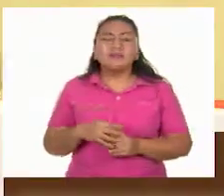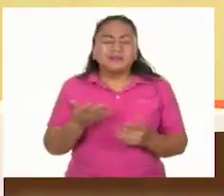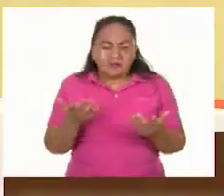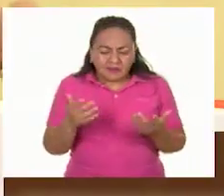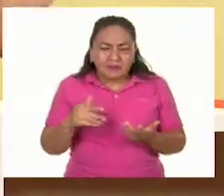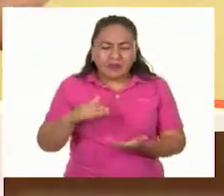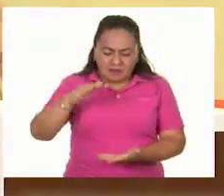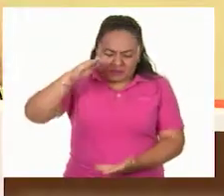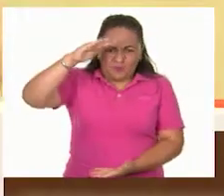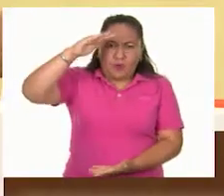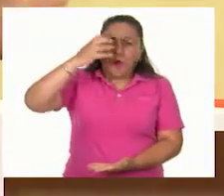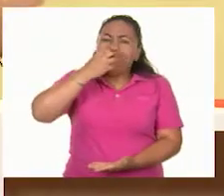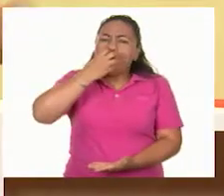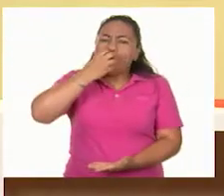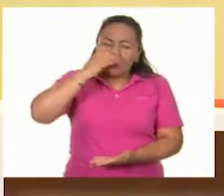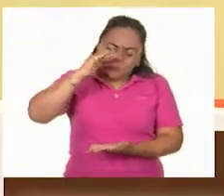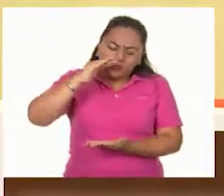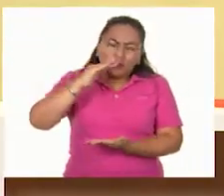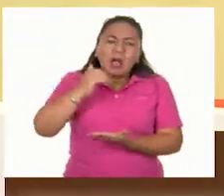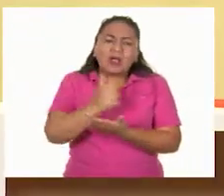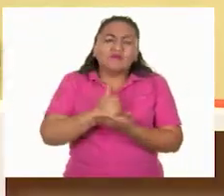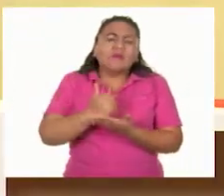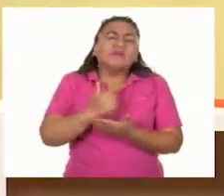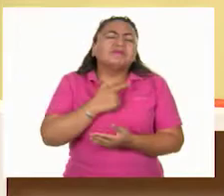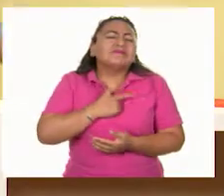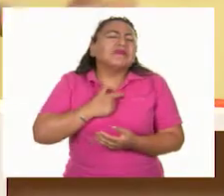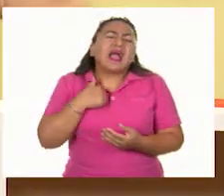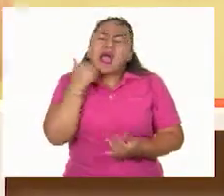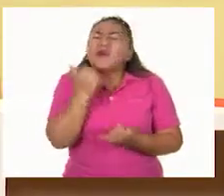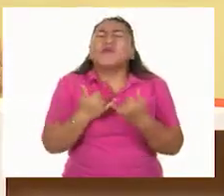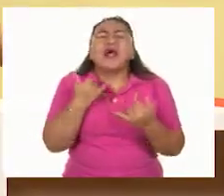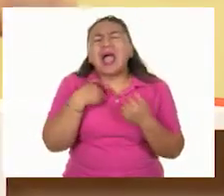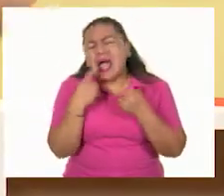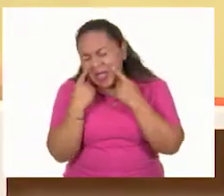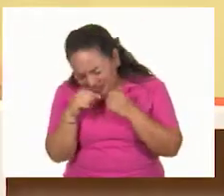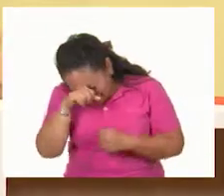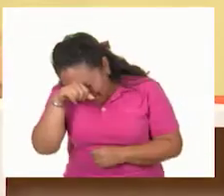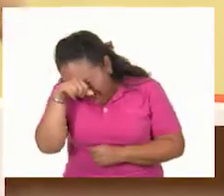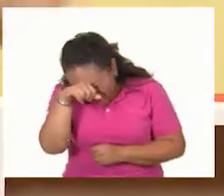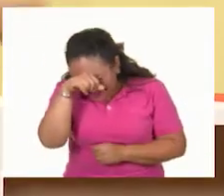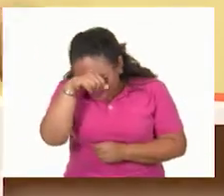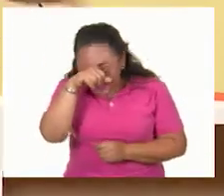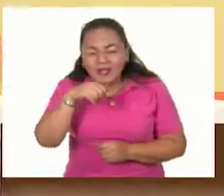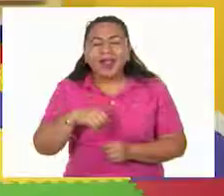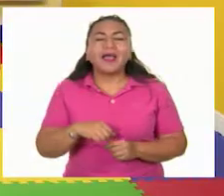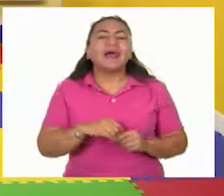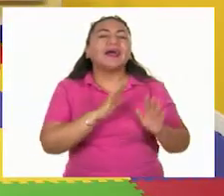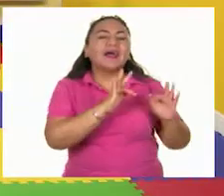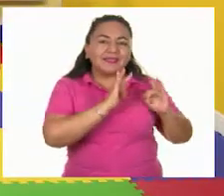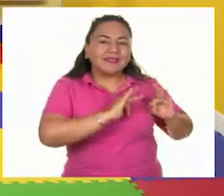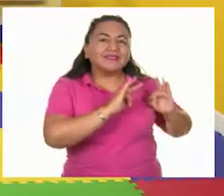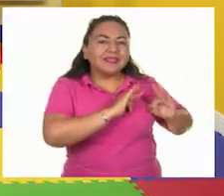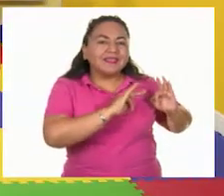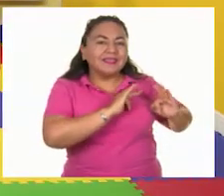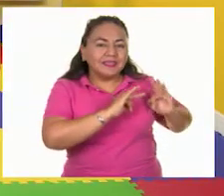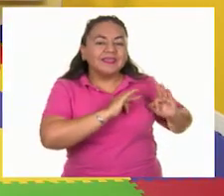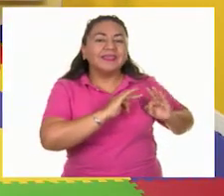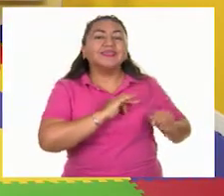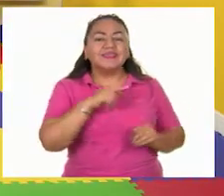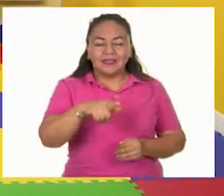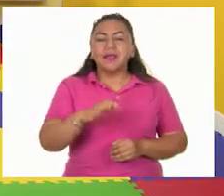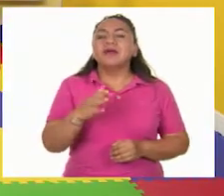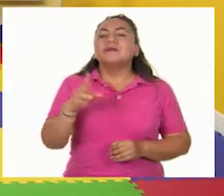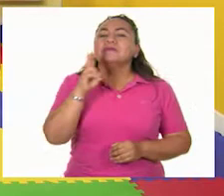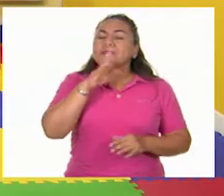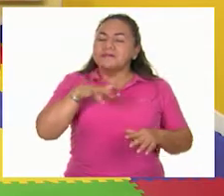un oso azul, así chiquito. Lo quiero mucho y quiero jugar con él. Tranquilo. A ver, Tito, respira.